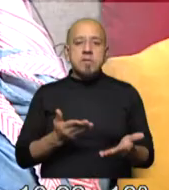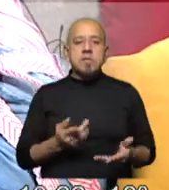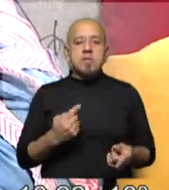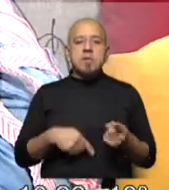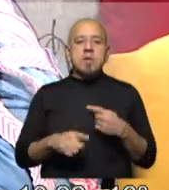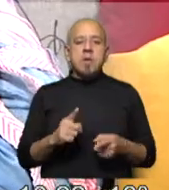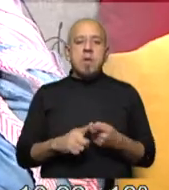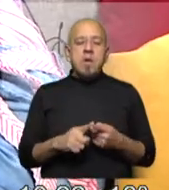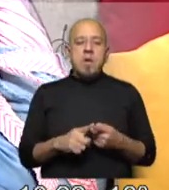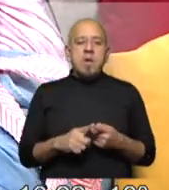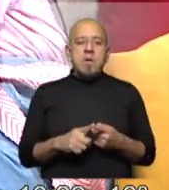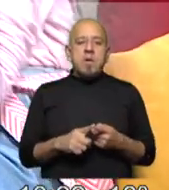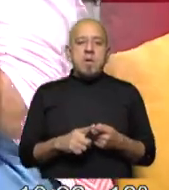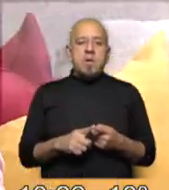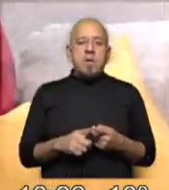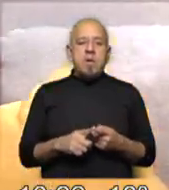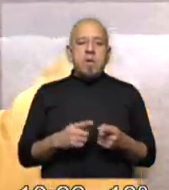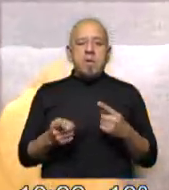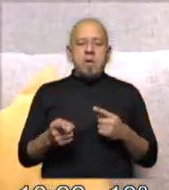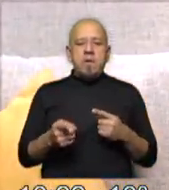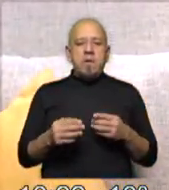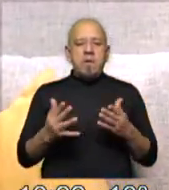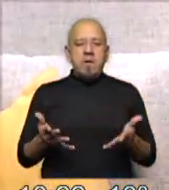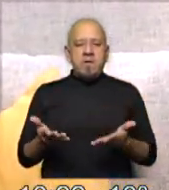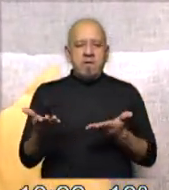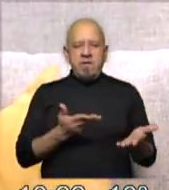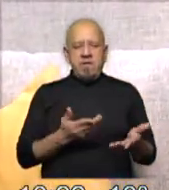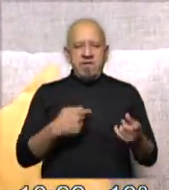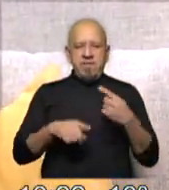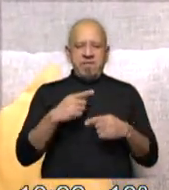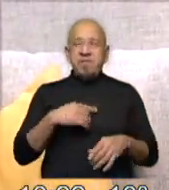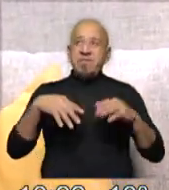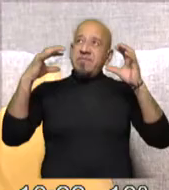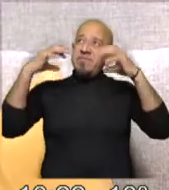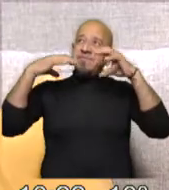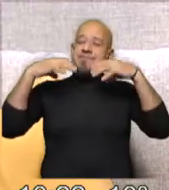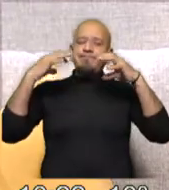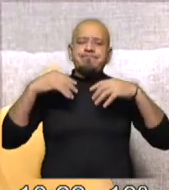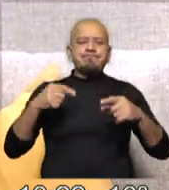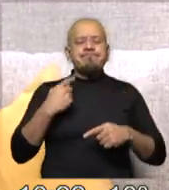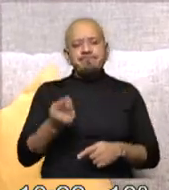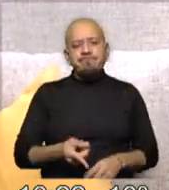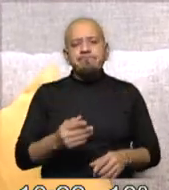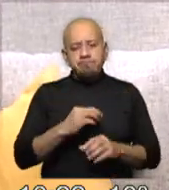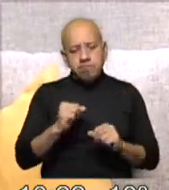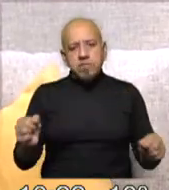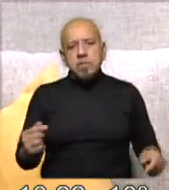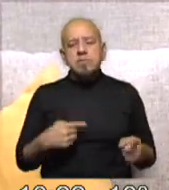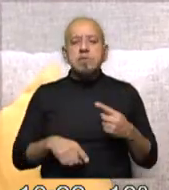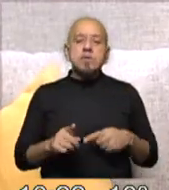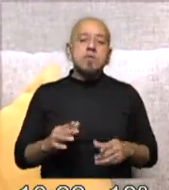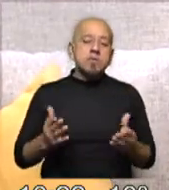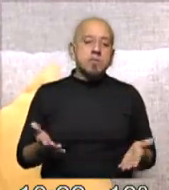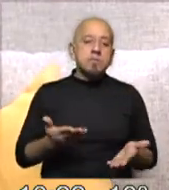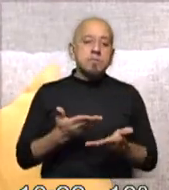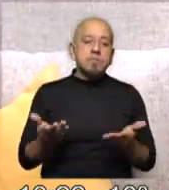que hoy hiciste de las efemérides. Sí. No, es un viernes sándwich. Viene de frío, viene de lluvia, parece que va a estar mejor el fin de semana, vamos a poder salir. Pero si